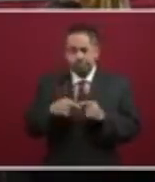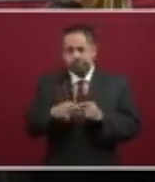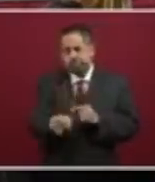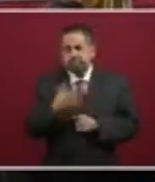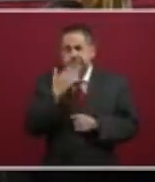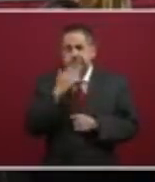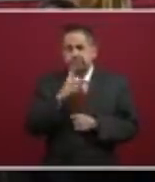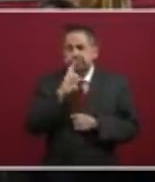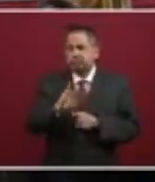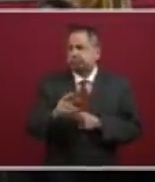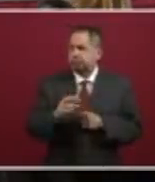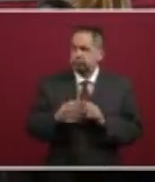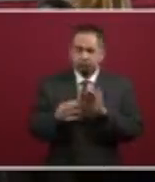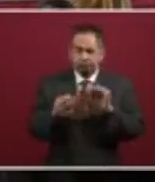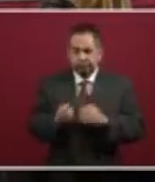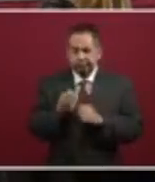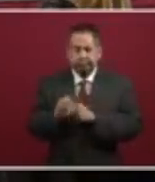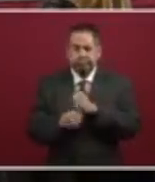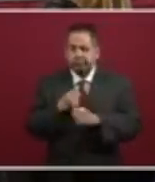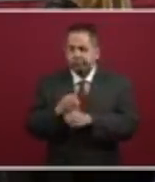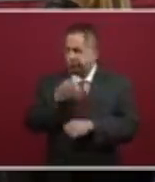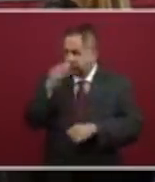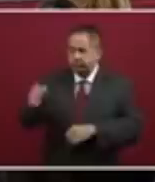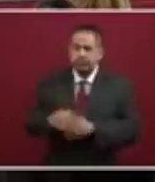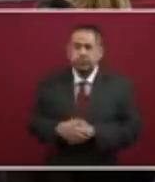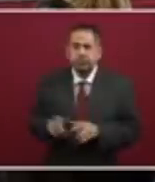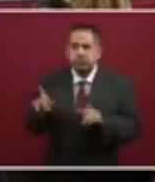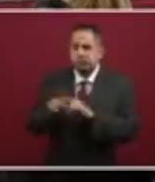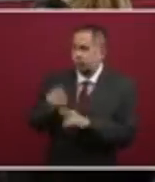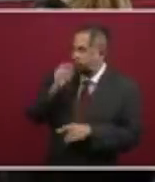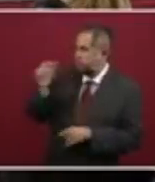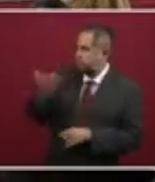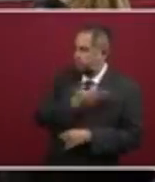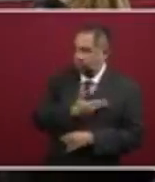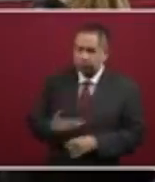resultados este mismo año. Es cuanto, señor presidente.